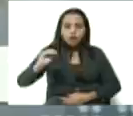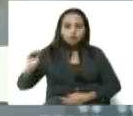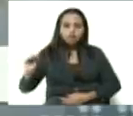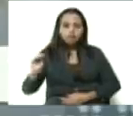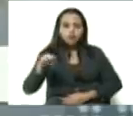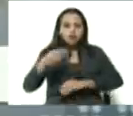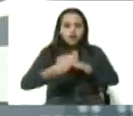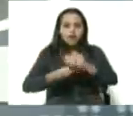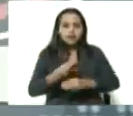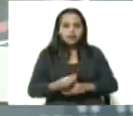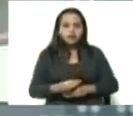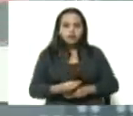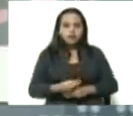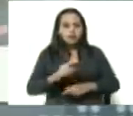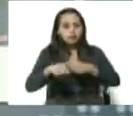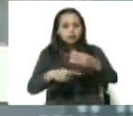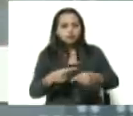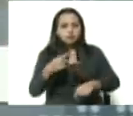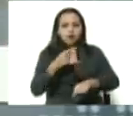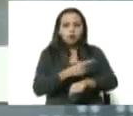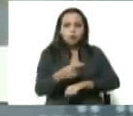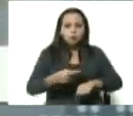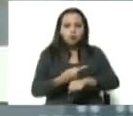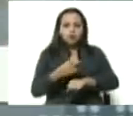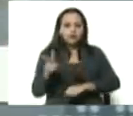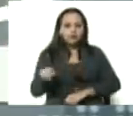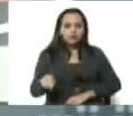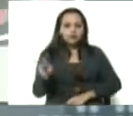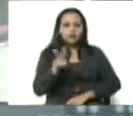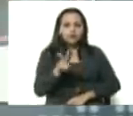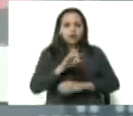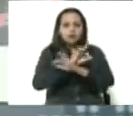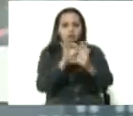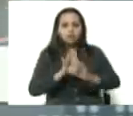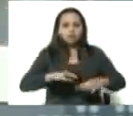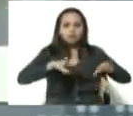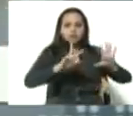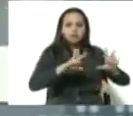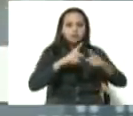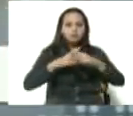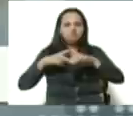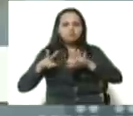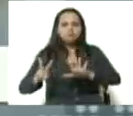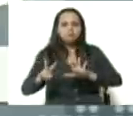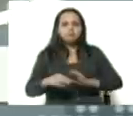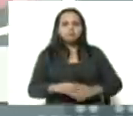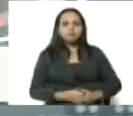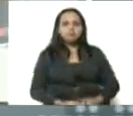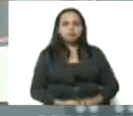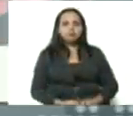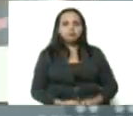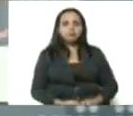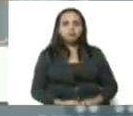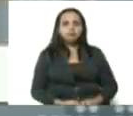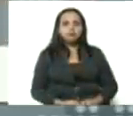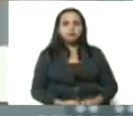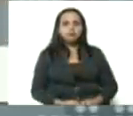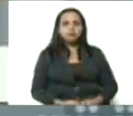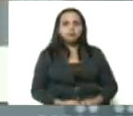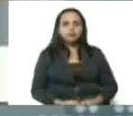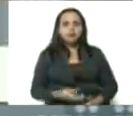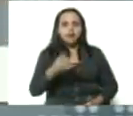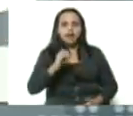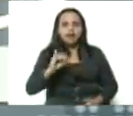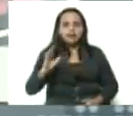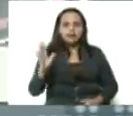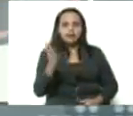estarán haciendo en las próximas horas en nuestro país sobre la fórmula del 7+7. Hoy hemos arribado al quinto